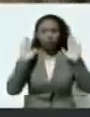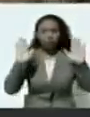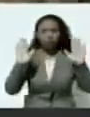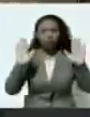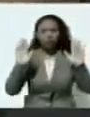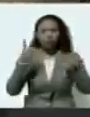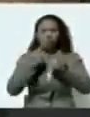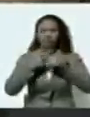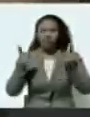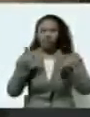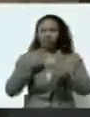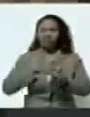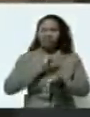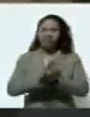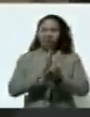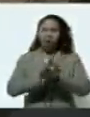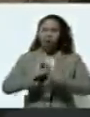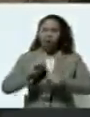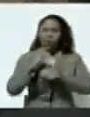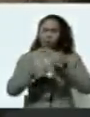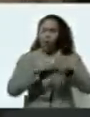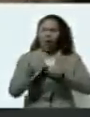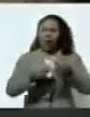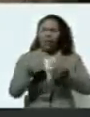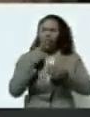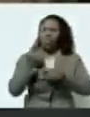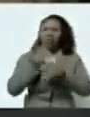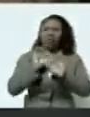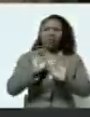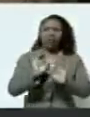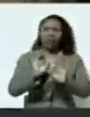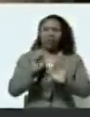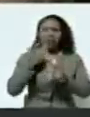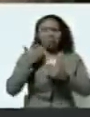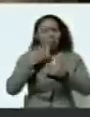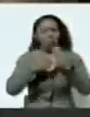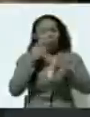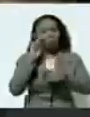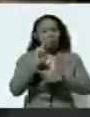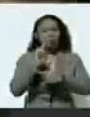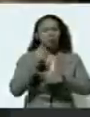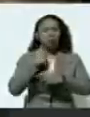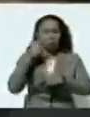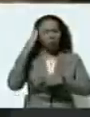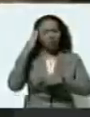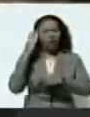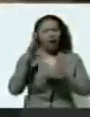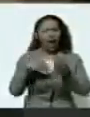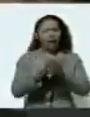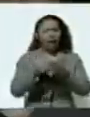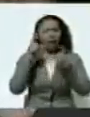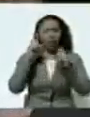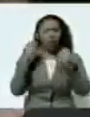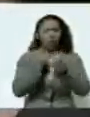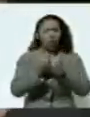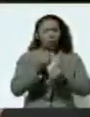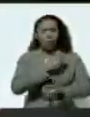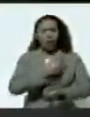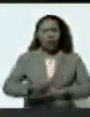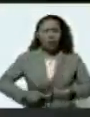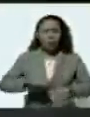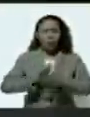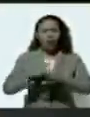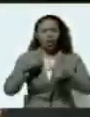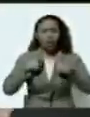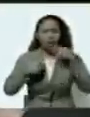Tranquilo, gordo, no hagas ruido y vamos viendo. Yo sé que habían fotos hasta con el presidente porque yo las